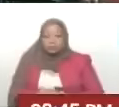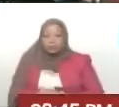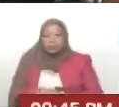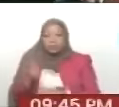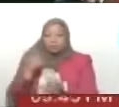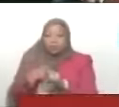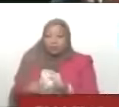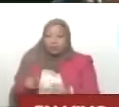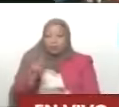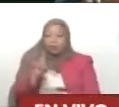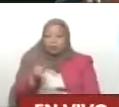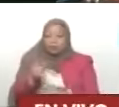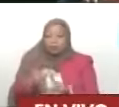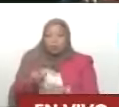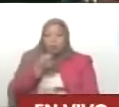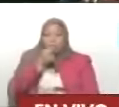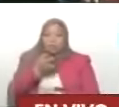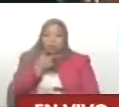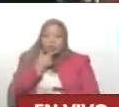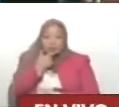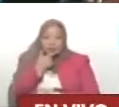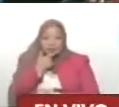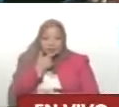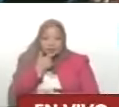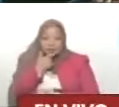una de las sesiones más bonitas es cuando